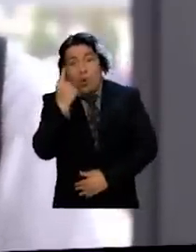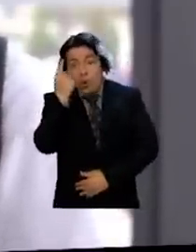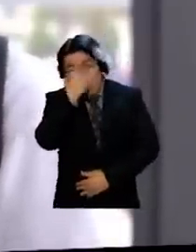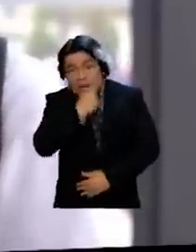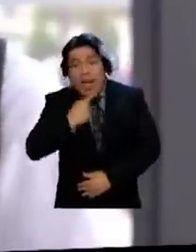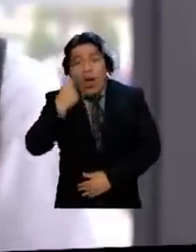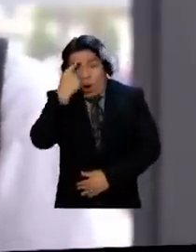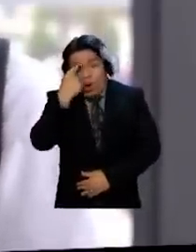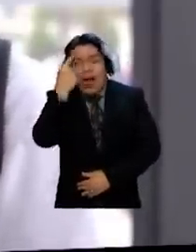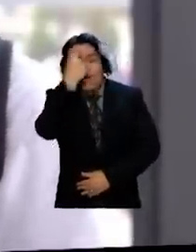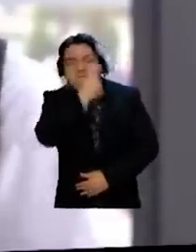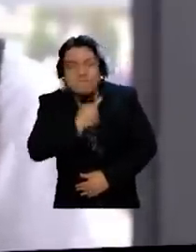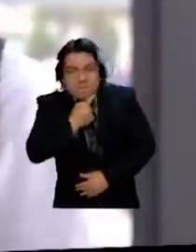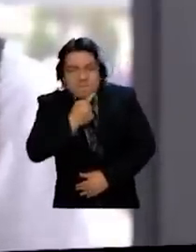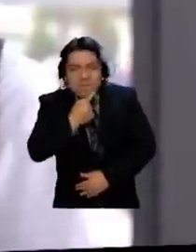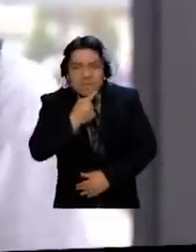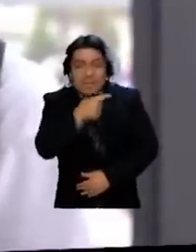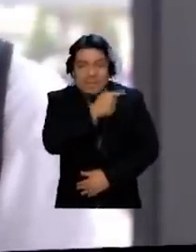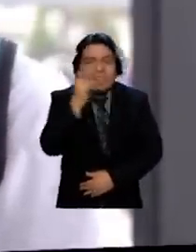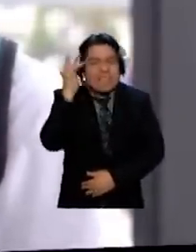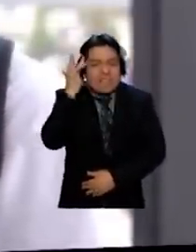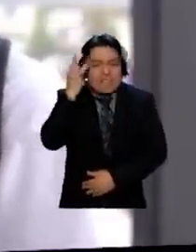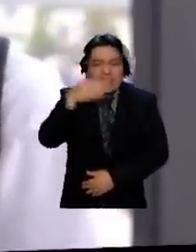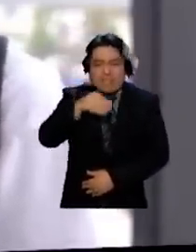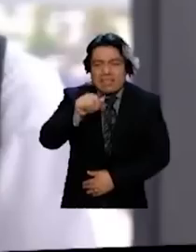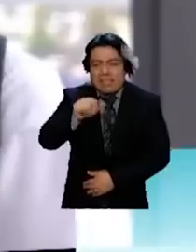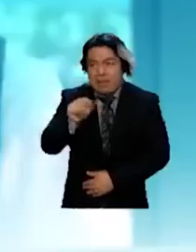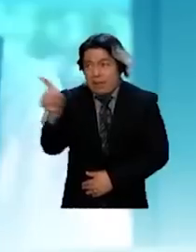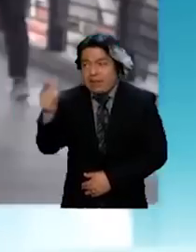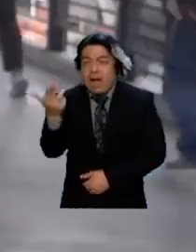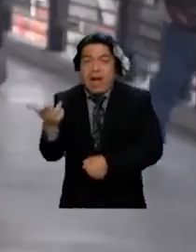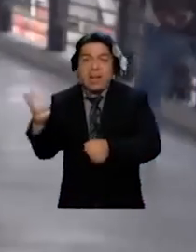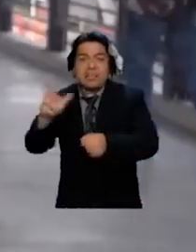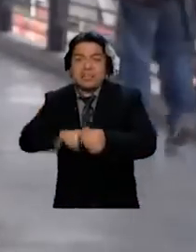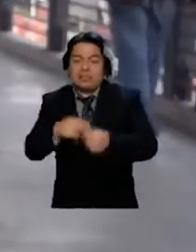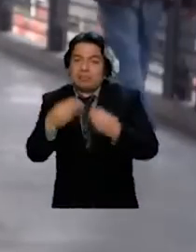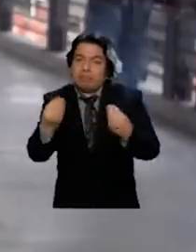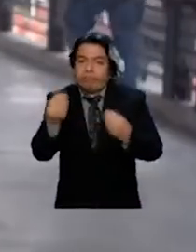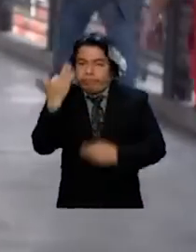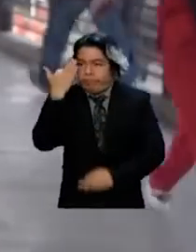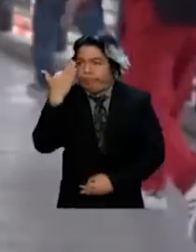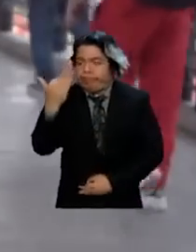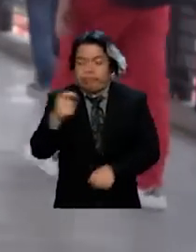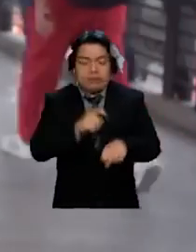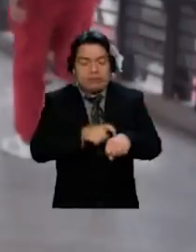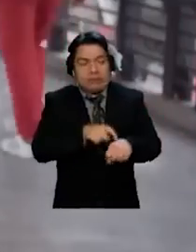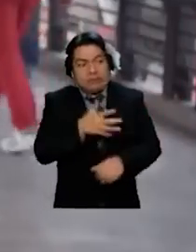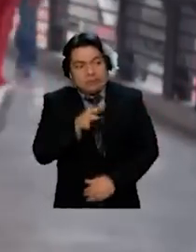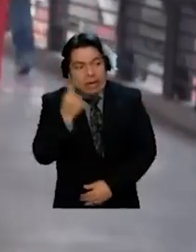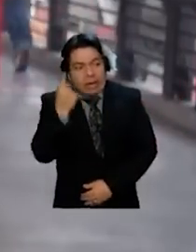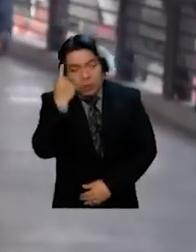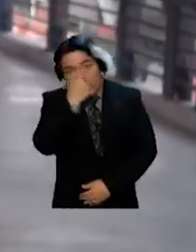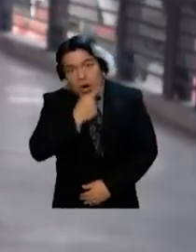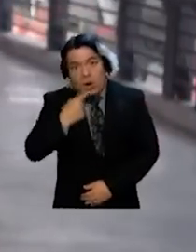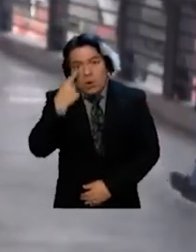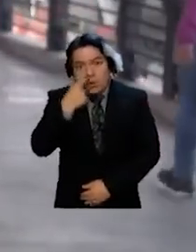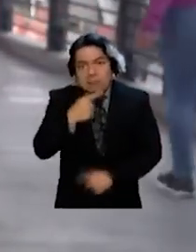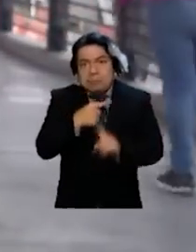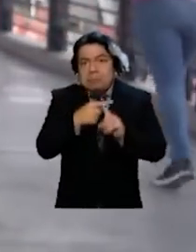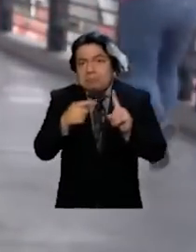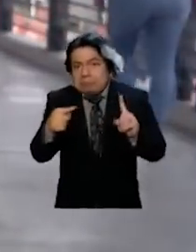media desde Santa Marta a la clínica. Como una hora y media. Por muy